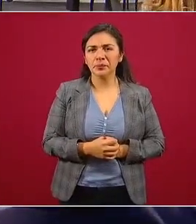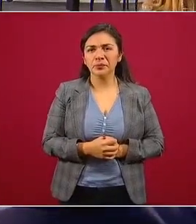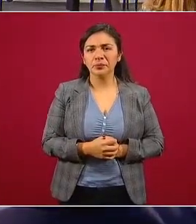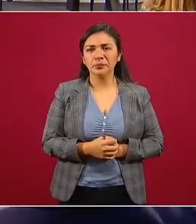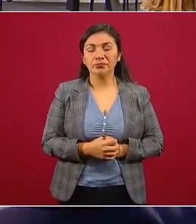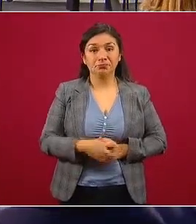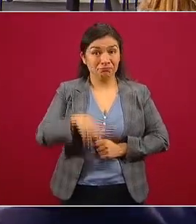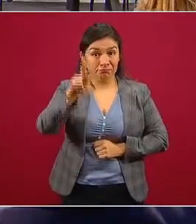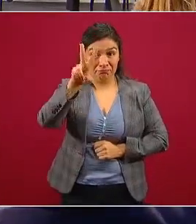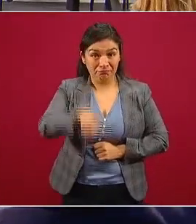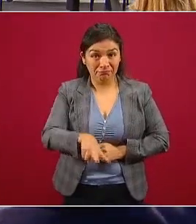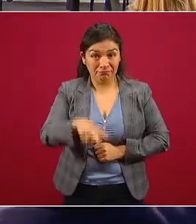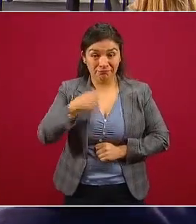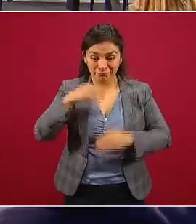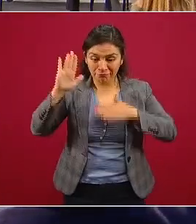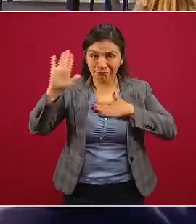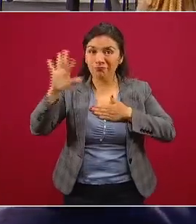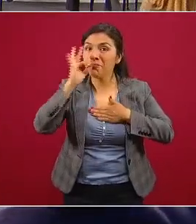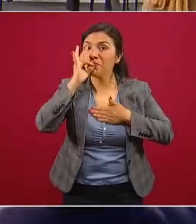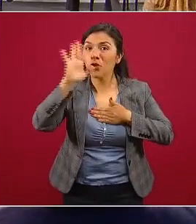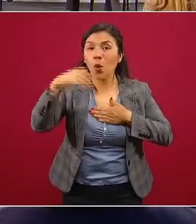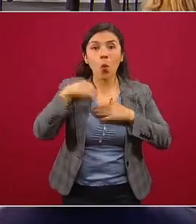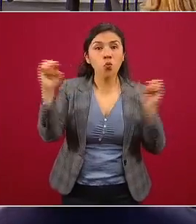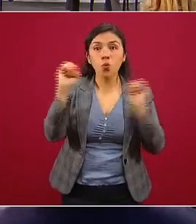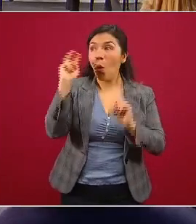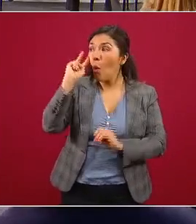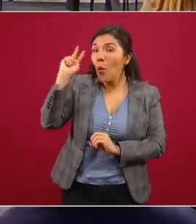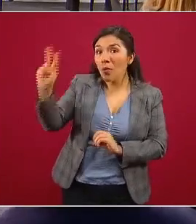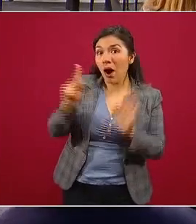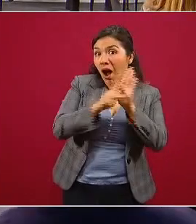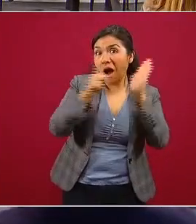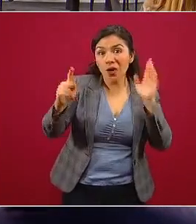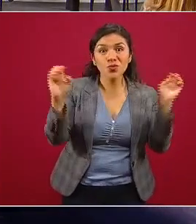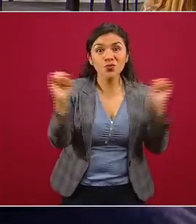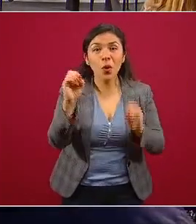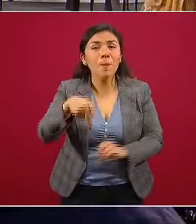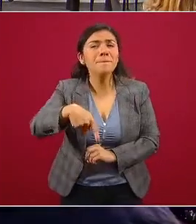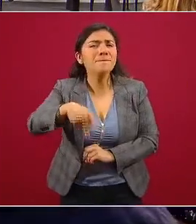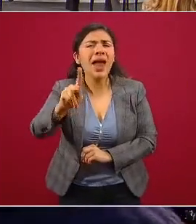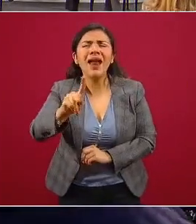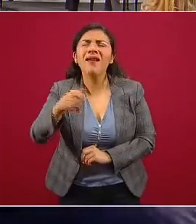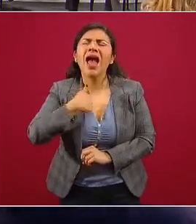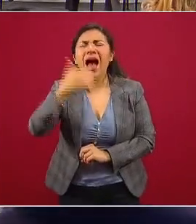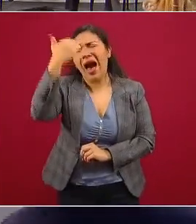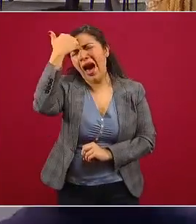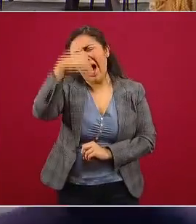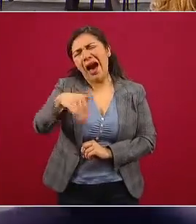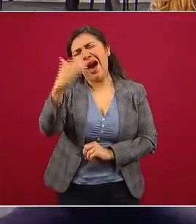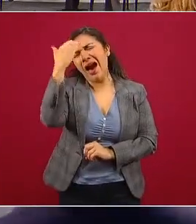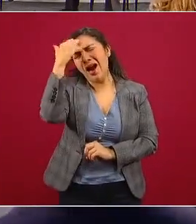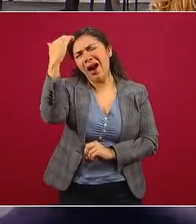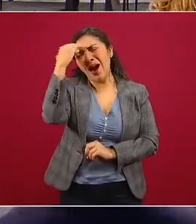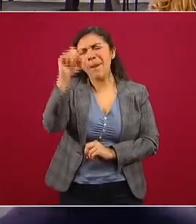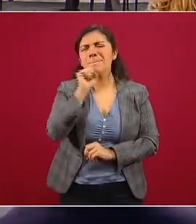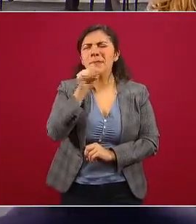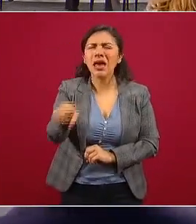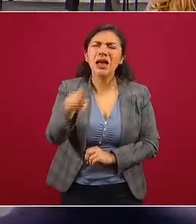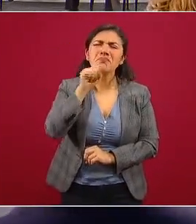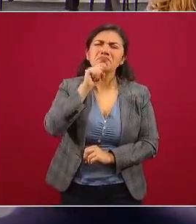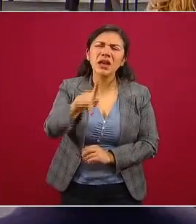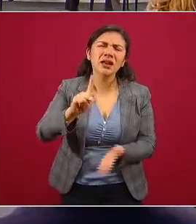Les juro que no lo había visto, pero son tan obvios, o sea,